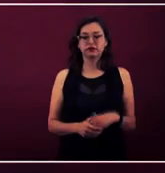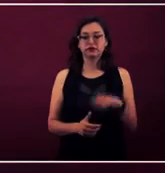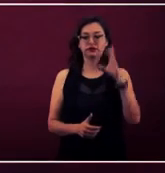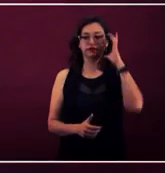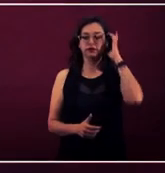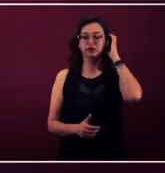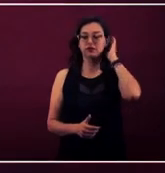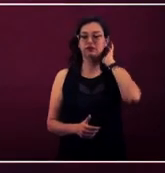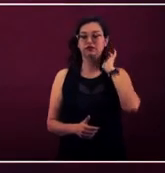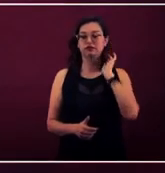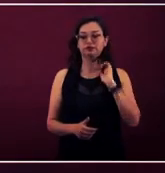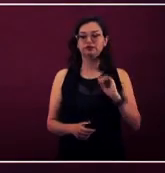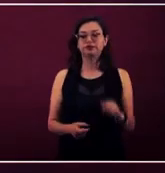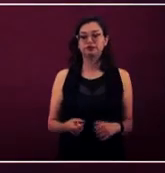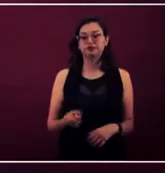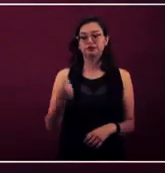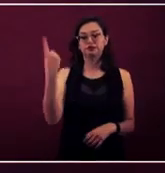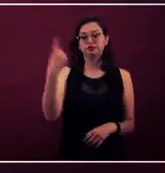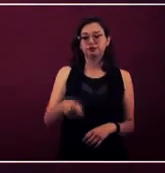un operativo especial